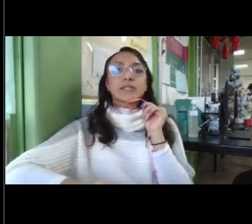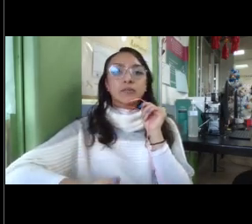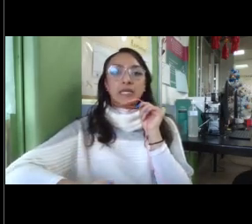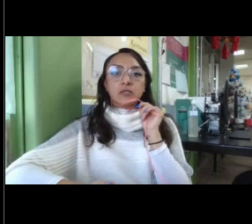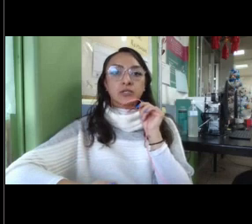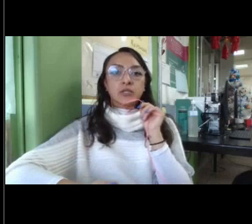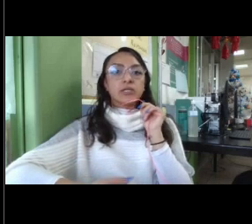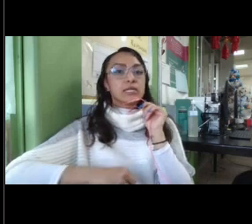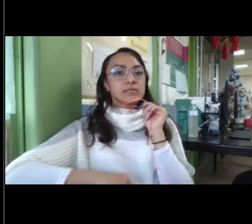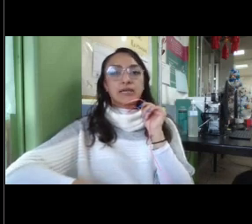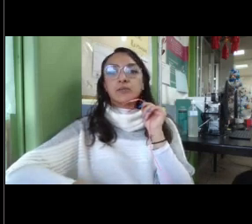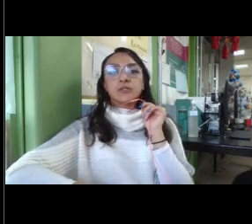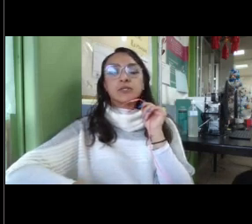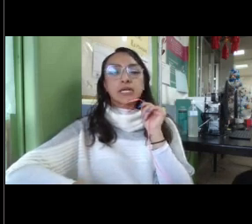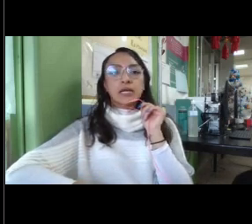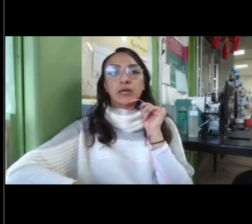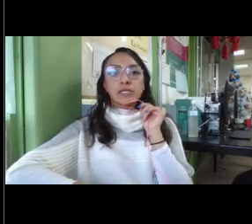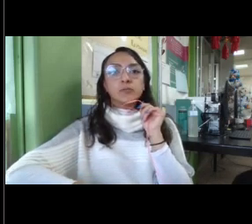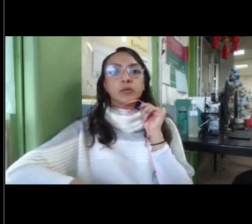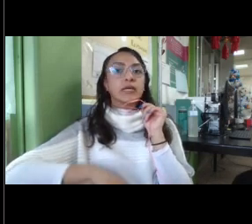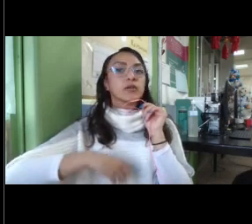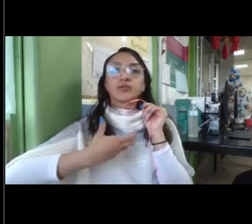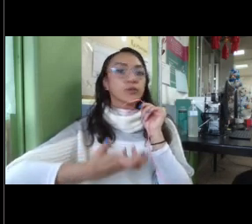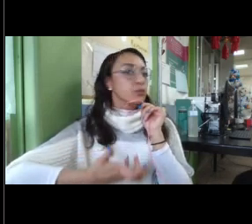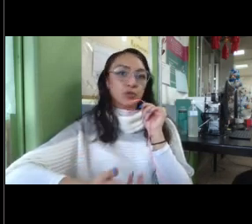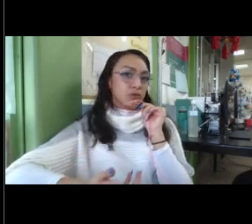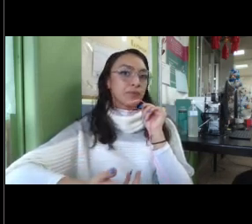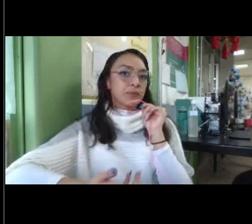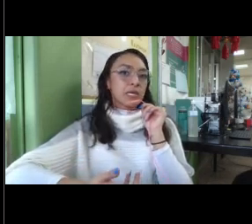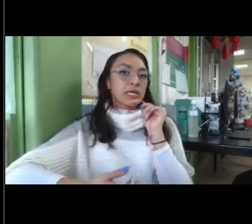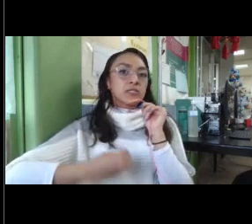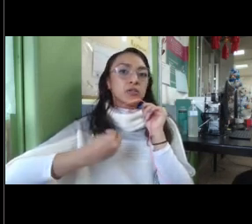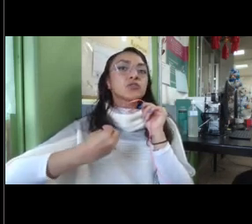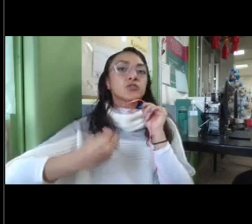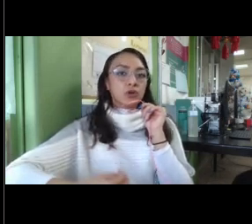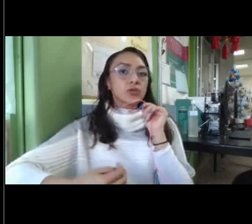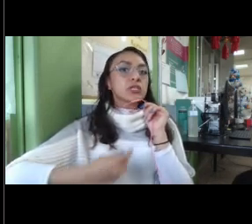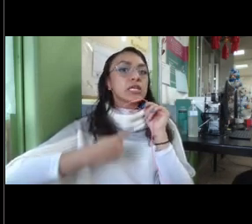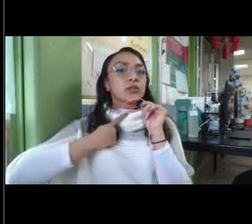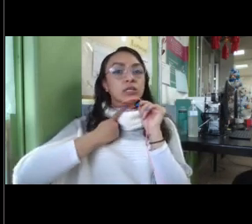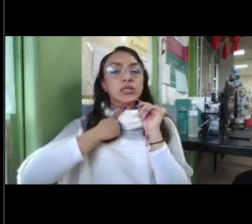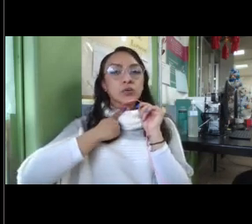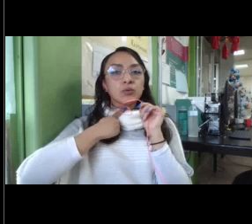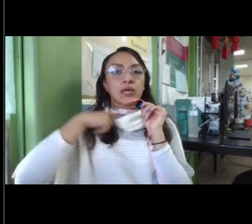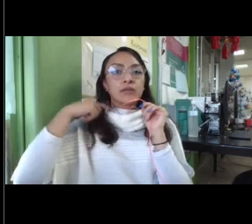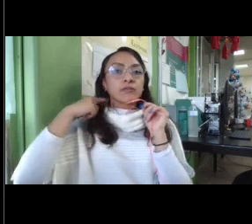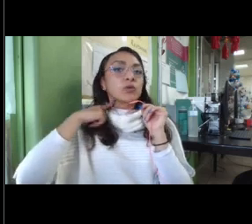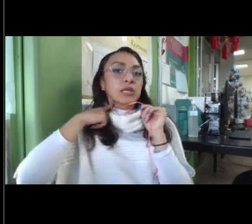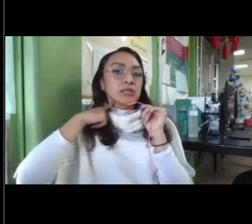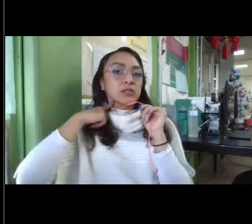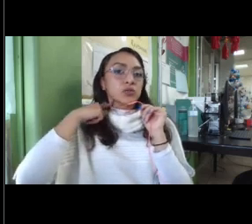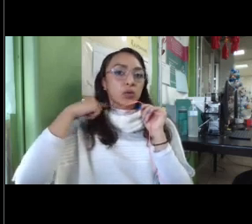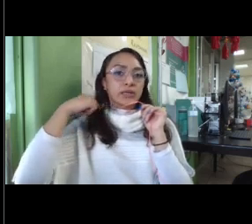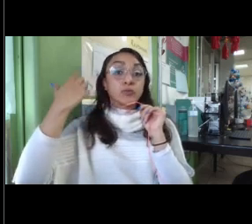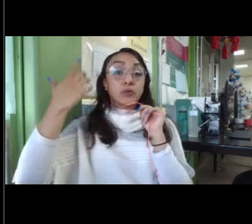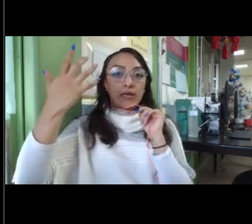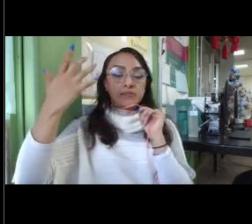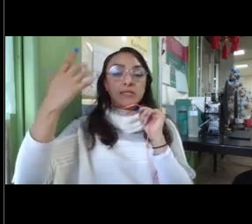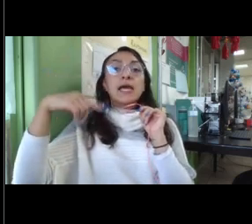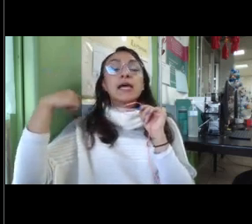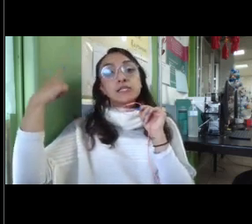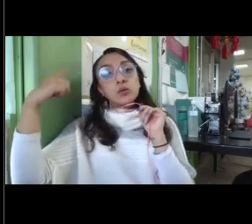es discriminatorio y decíamos que lo es porque no son mudos. Son sordos y no tienen ninguna dificultad en sus